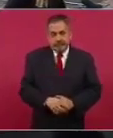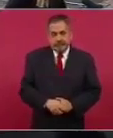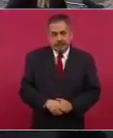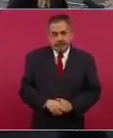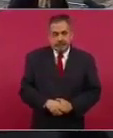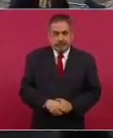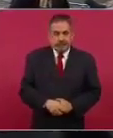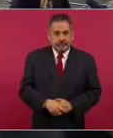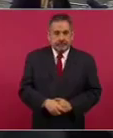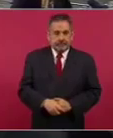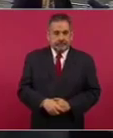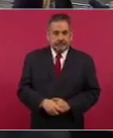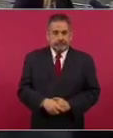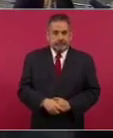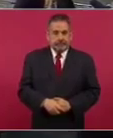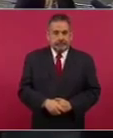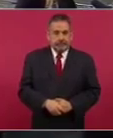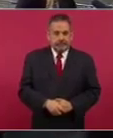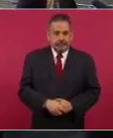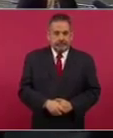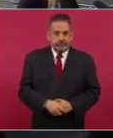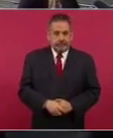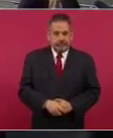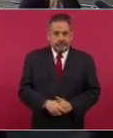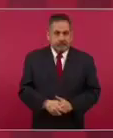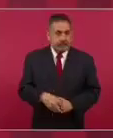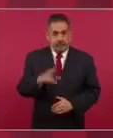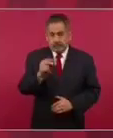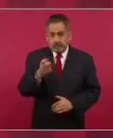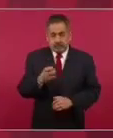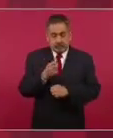pero ya está el próximo presidente? No, este año.